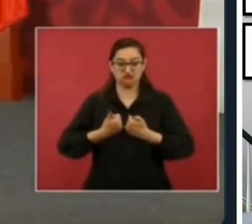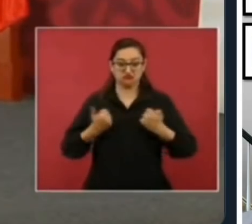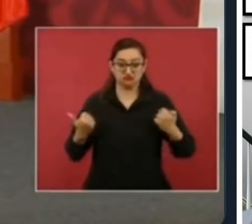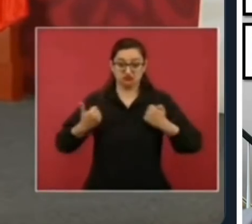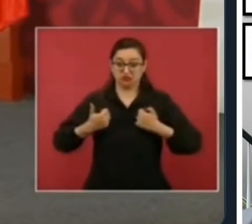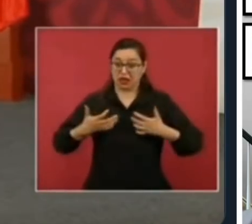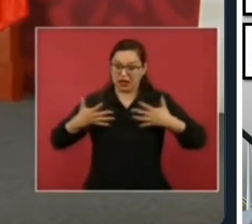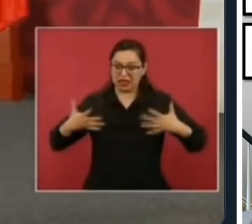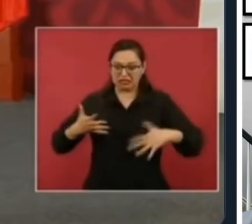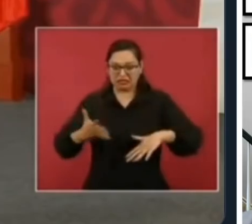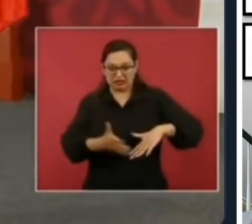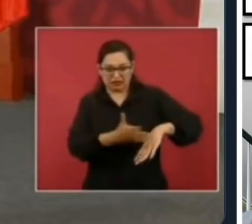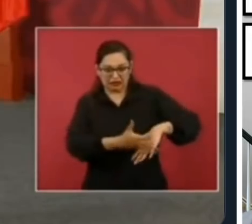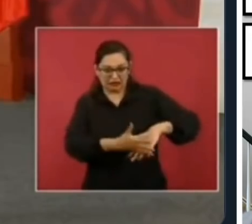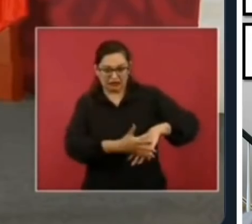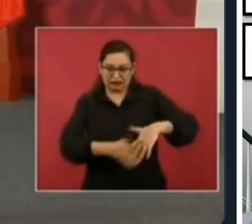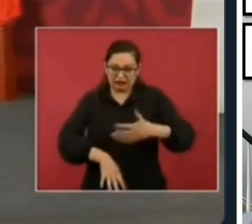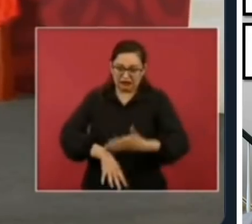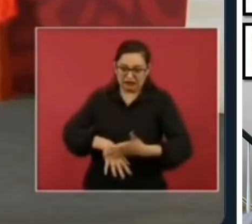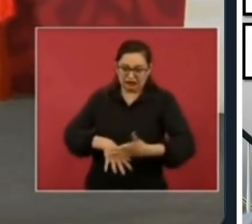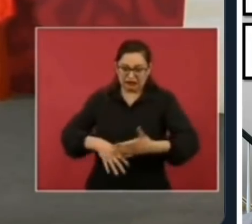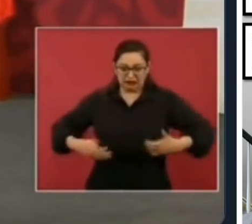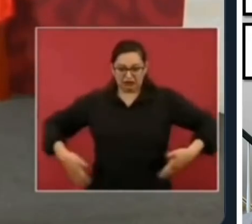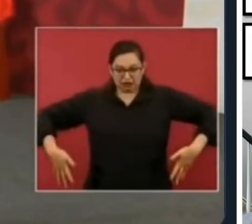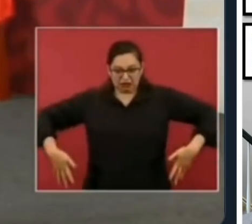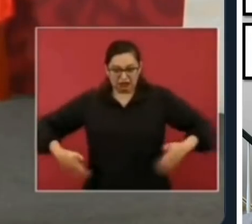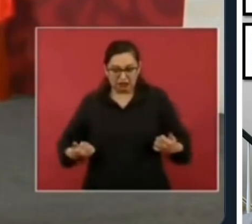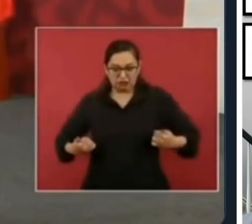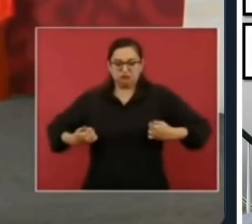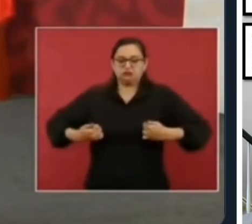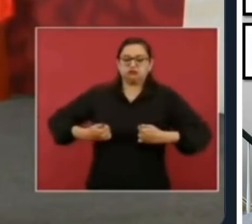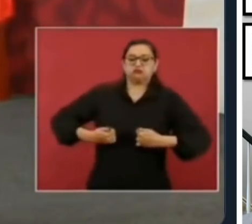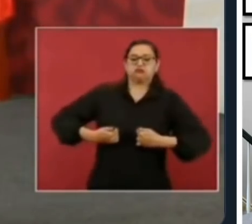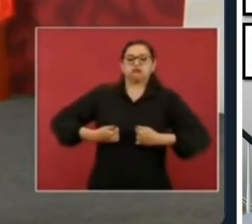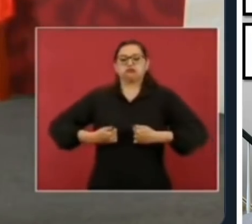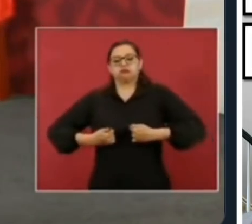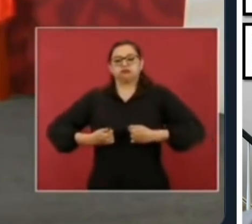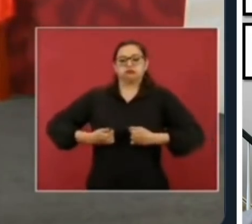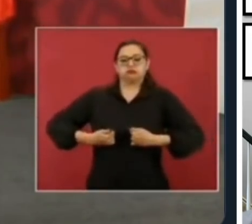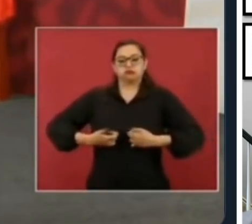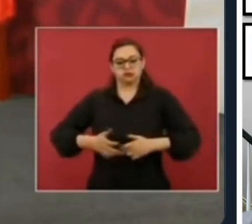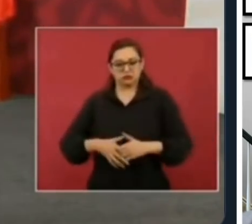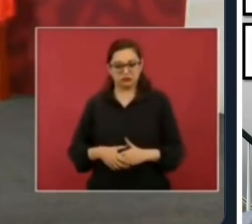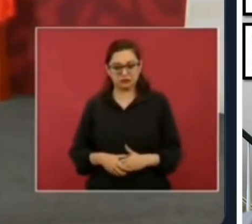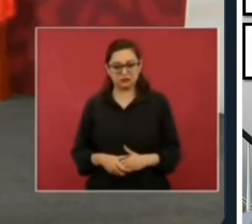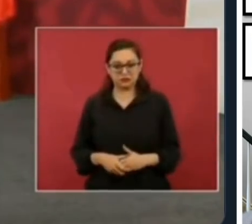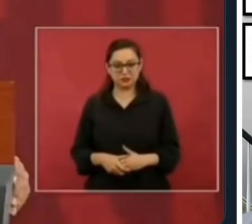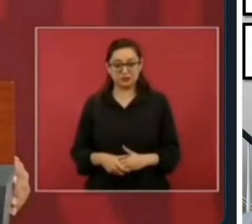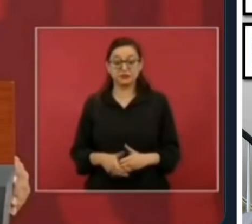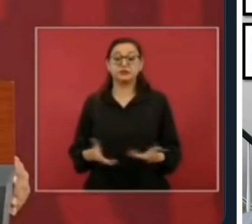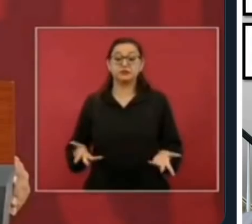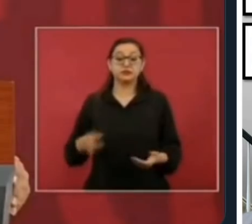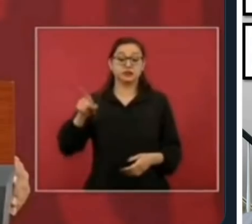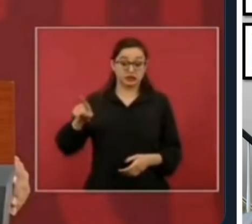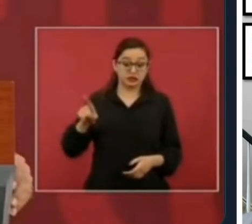necesitan por lo menos 3 gobiernos honestos para acabar con esta violencia en todo México, para que México sea